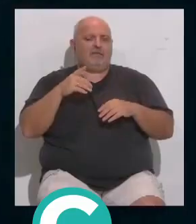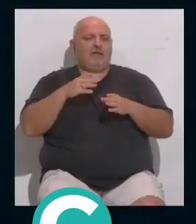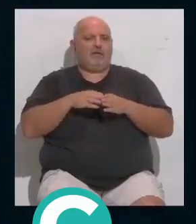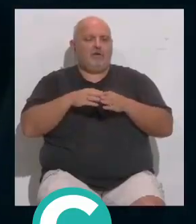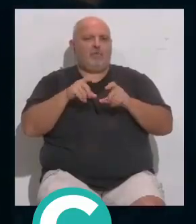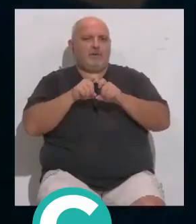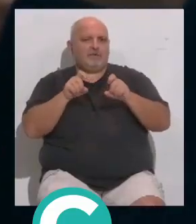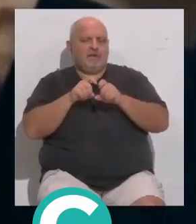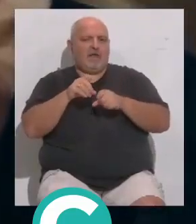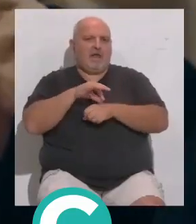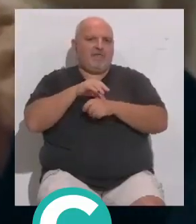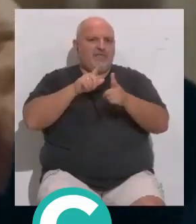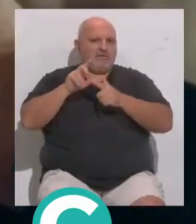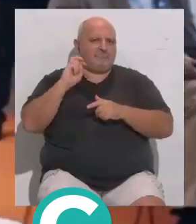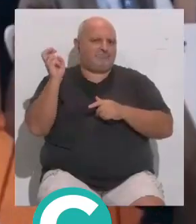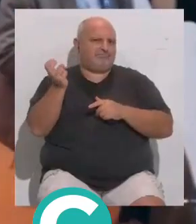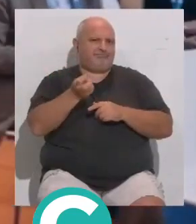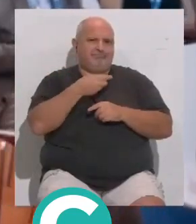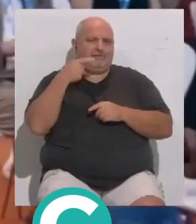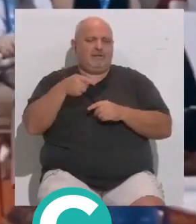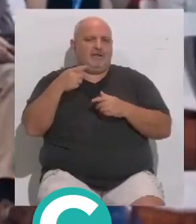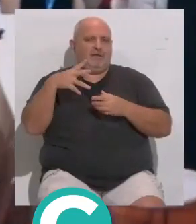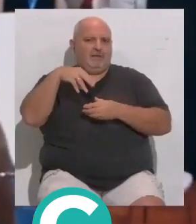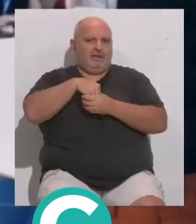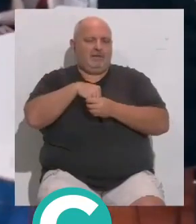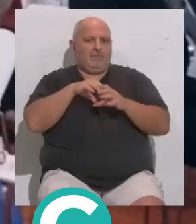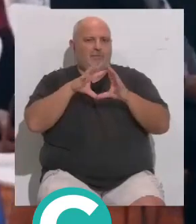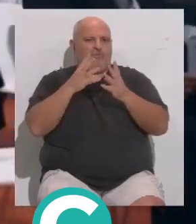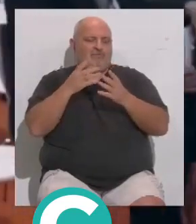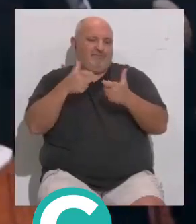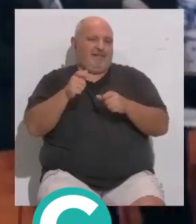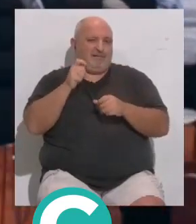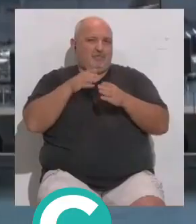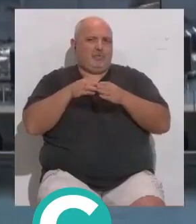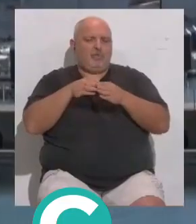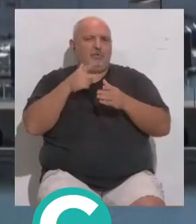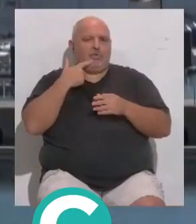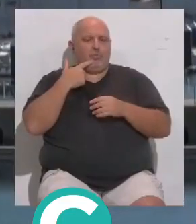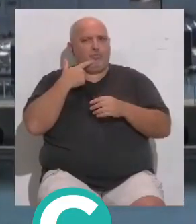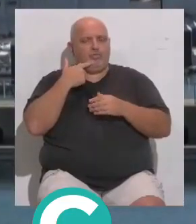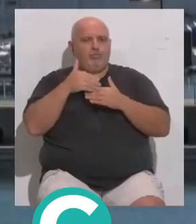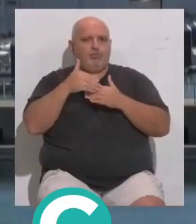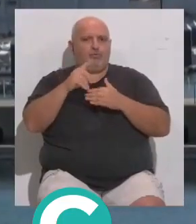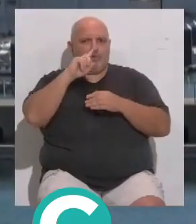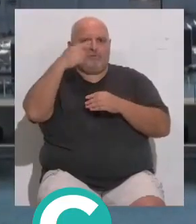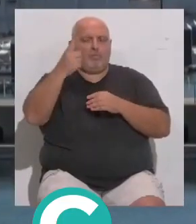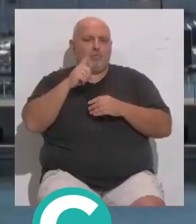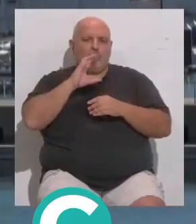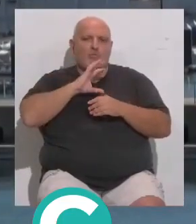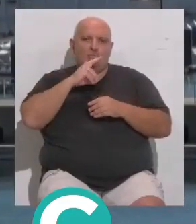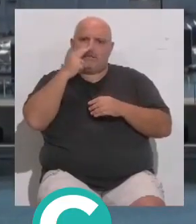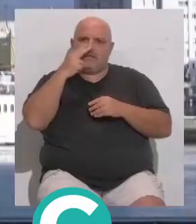puertos, operadores, agentes y demás actores que participan de esta importante actividad turística ya auguran un año próximo muy